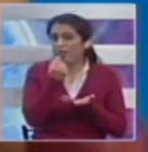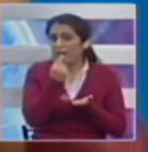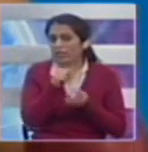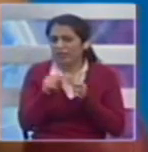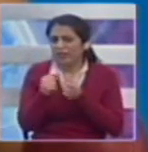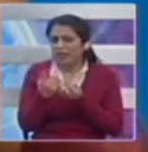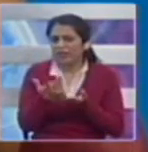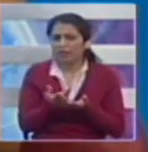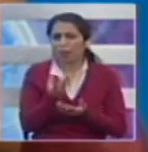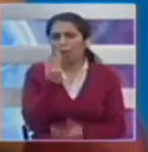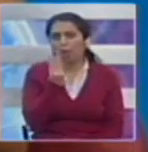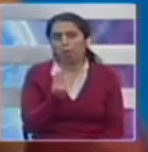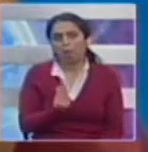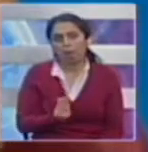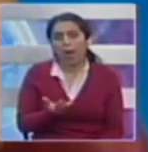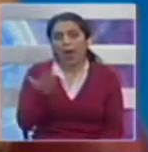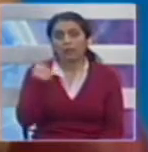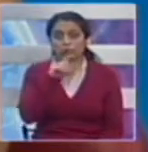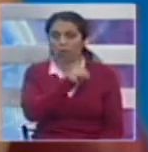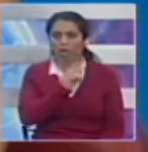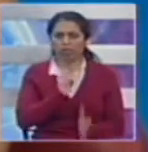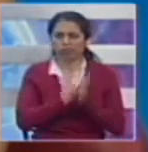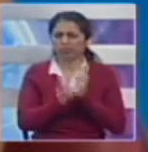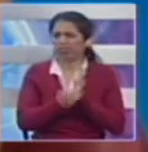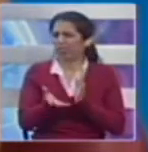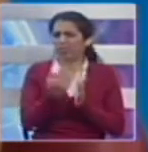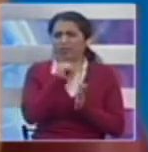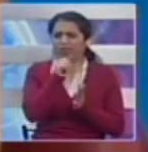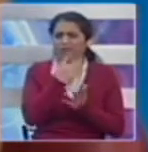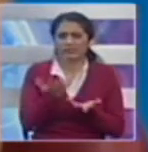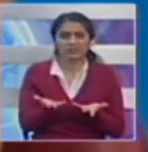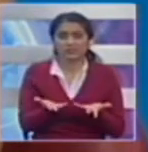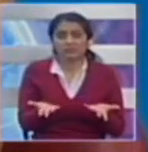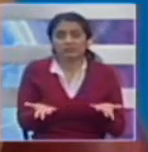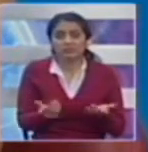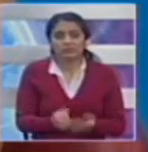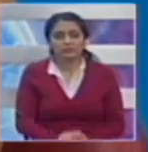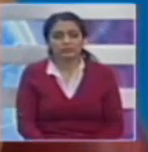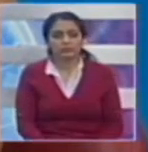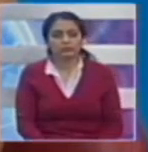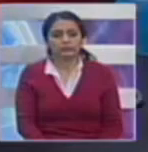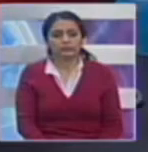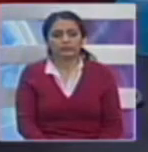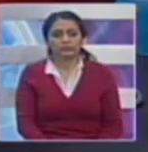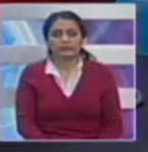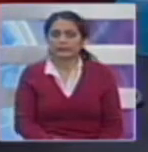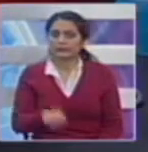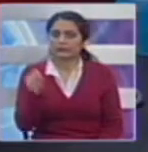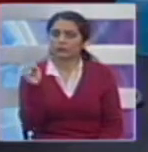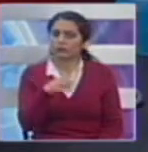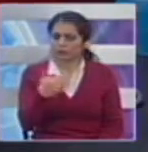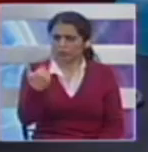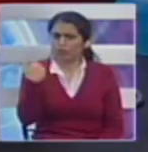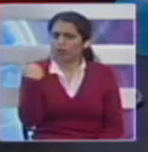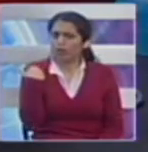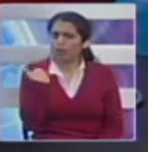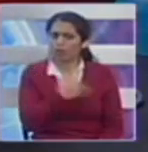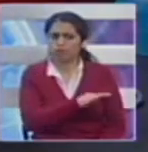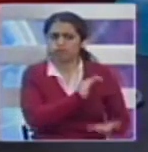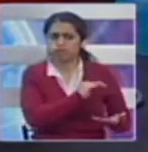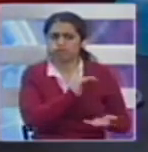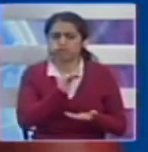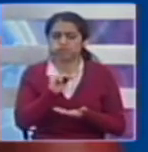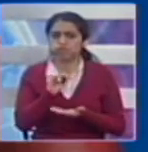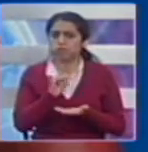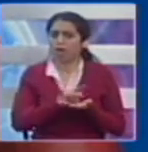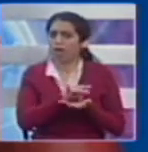estas denuncias que se dieron en algún momento por las irregularidades que había en el hospital. Bueno, estamos 100% abastecidos, tanto en medicamentos